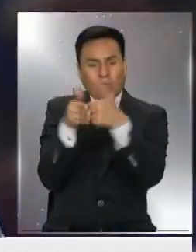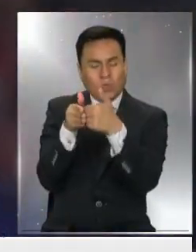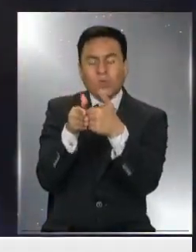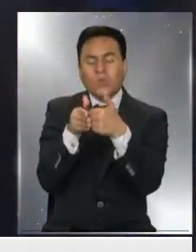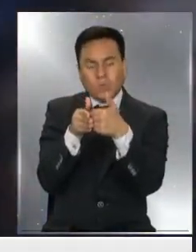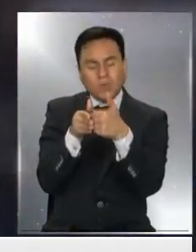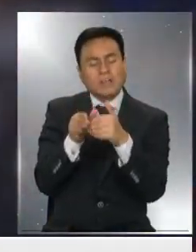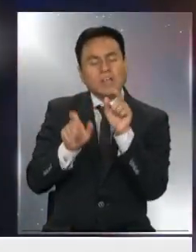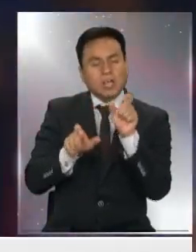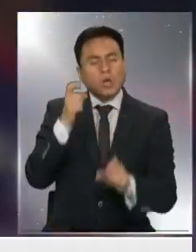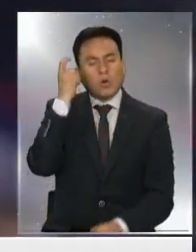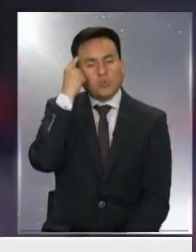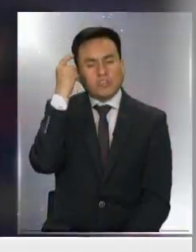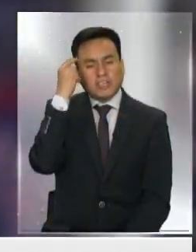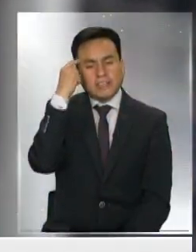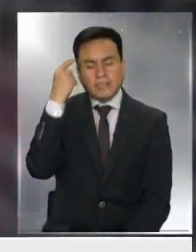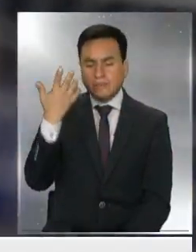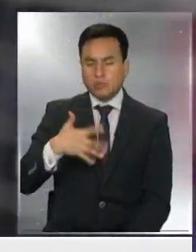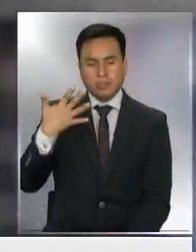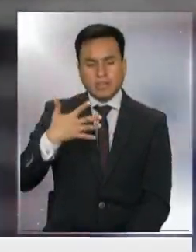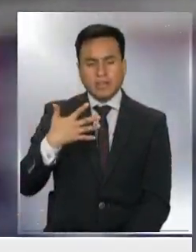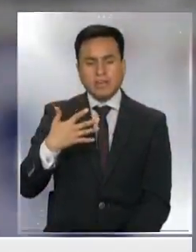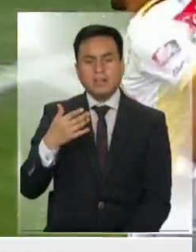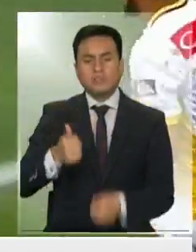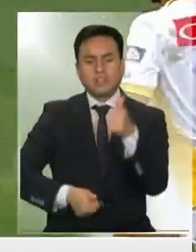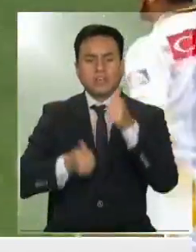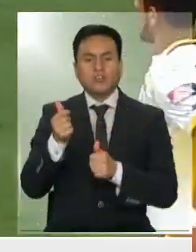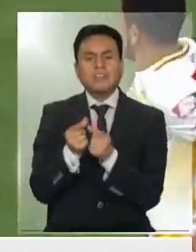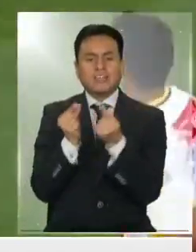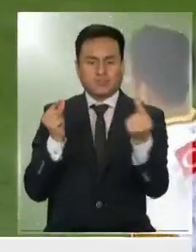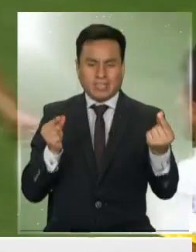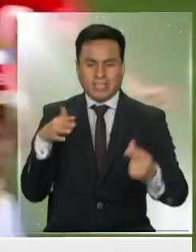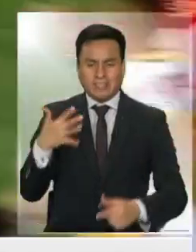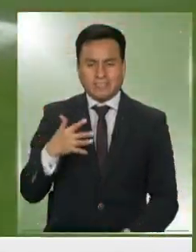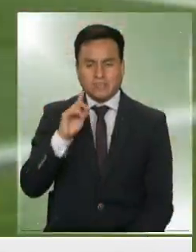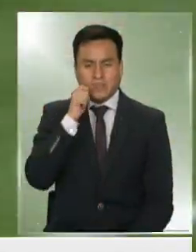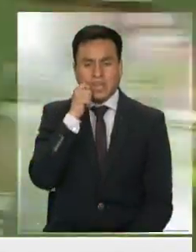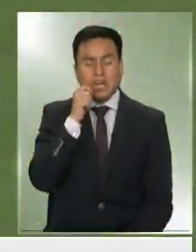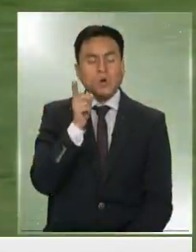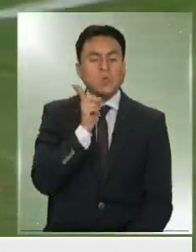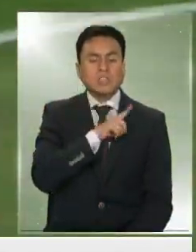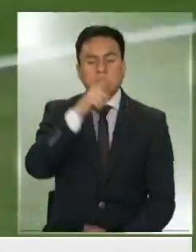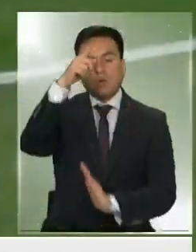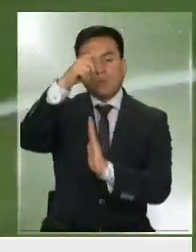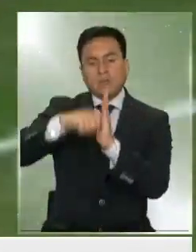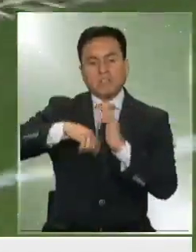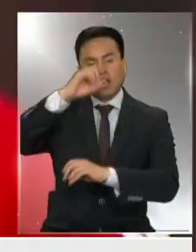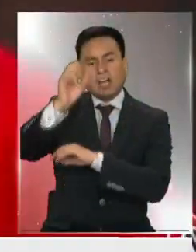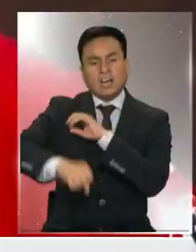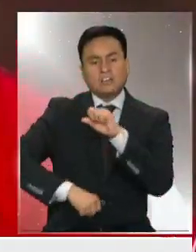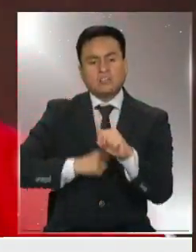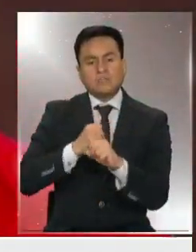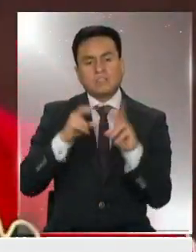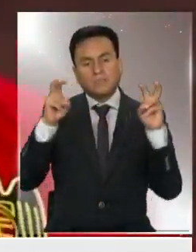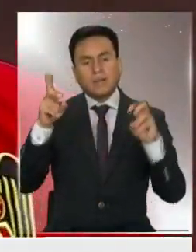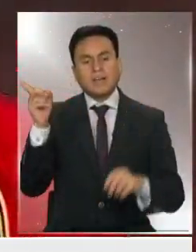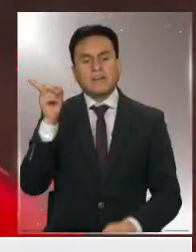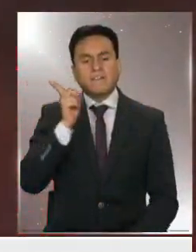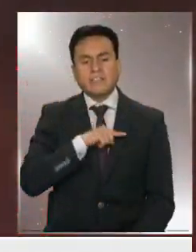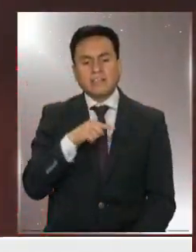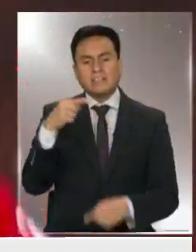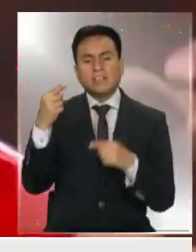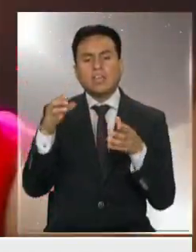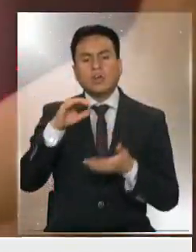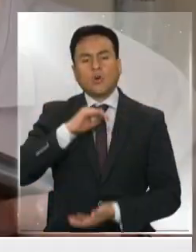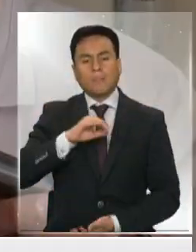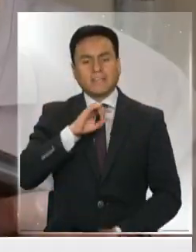aunque están conscientes que la prioridad es el torneo nacional, dejando para el último mes del año las instancias finales de la